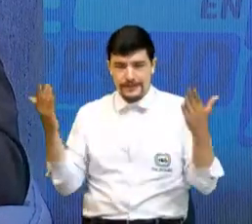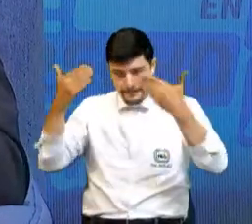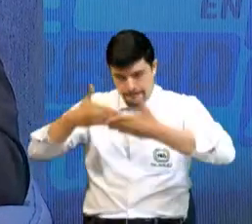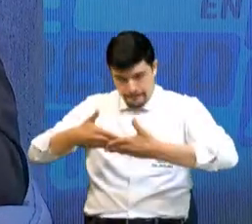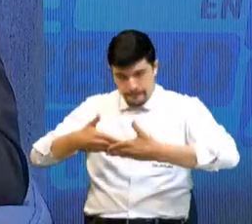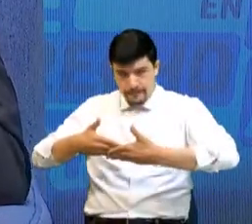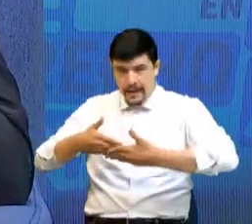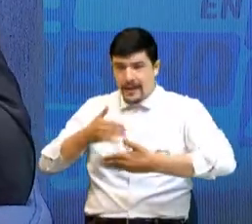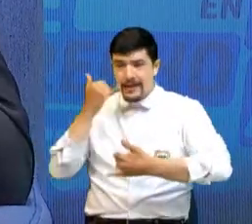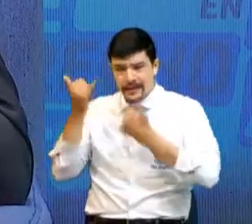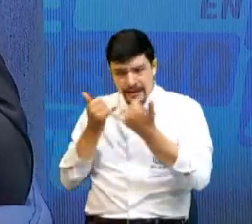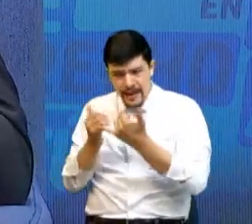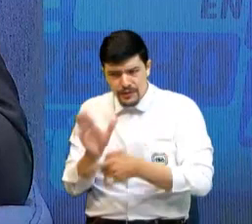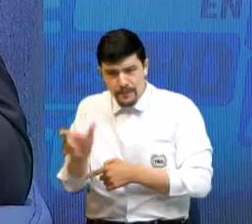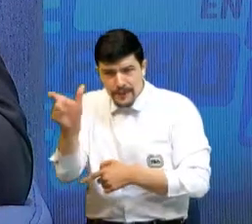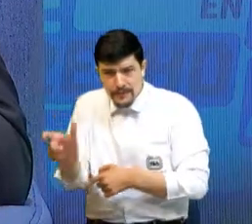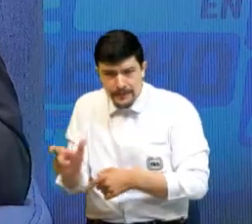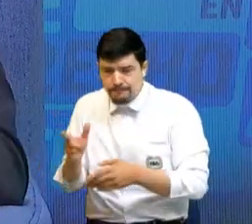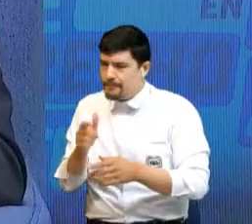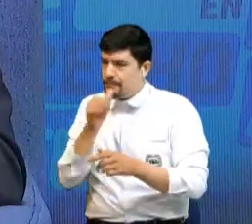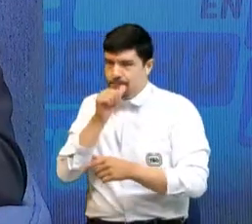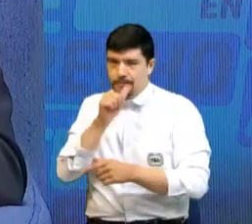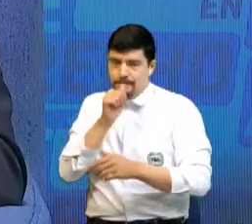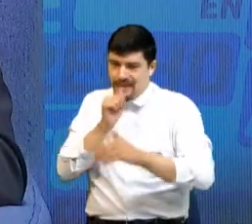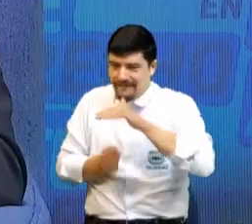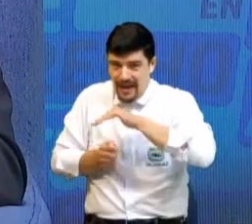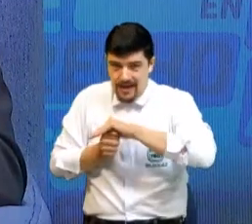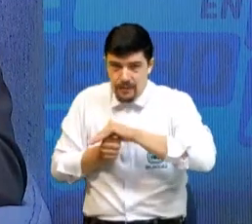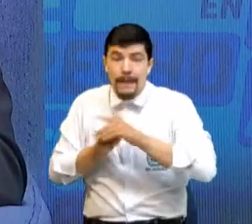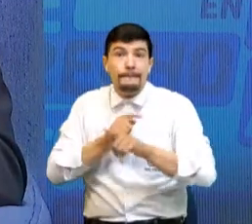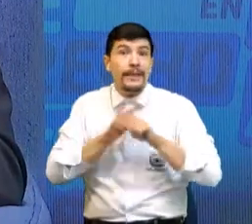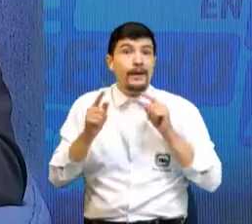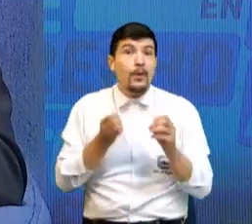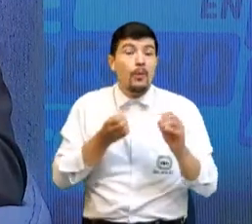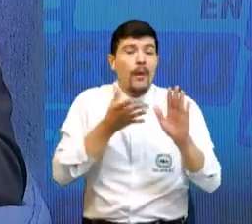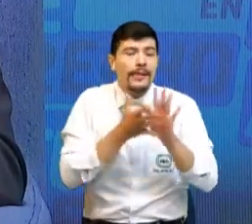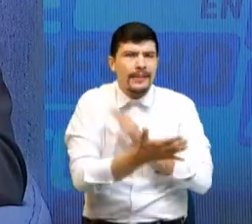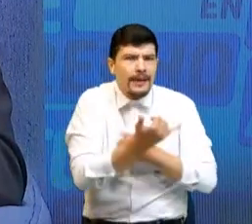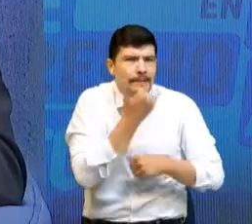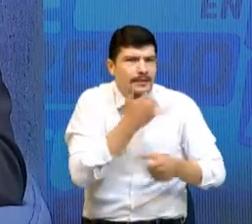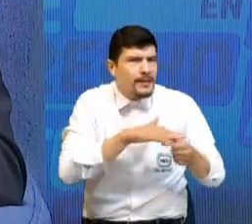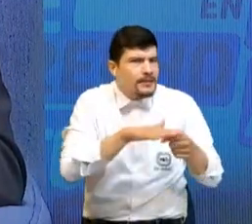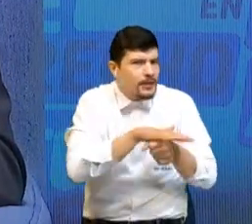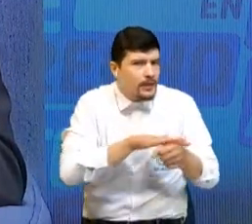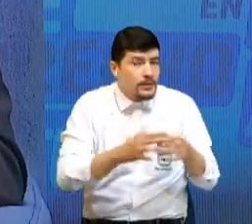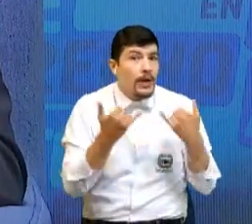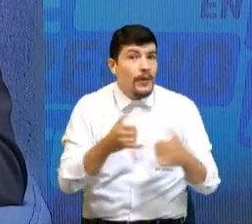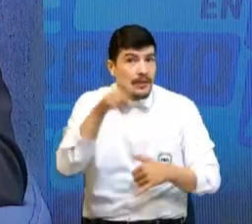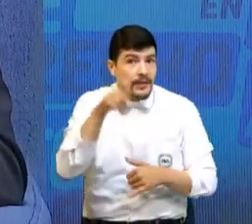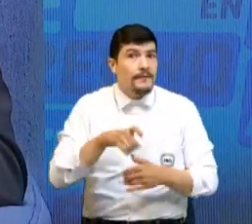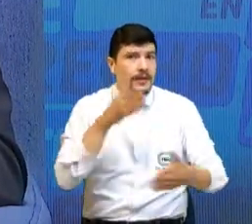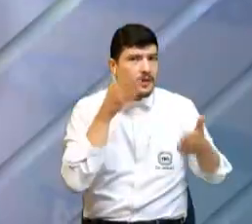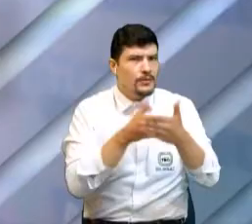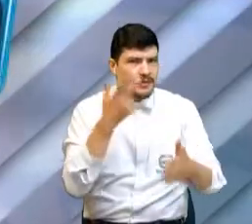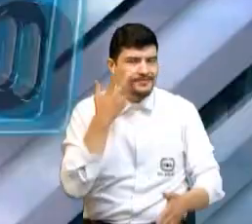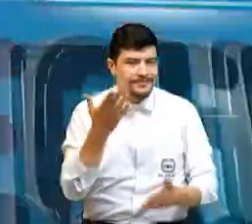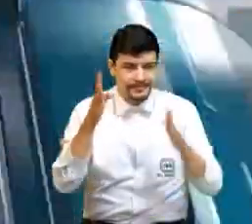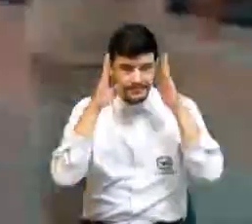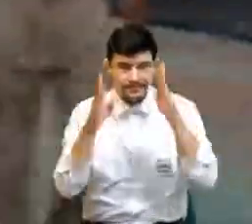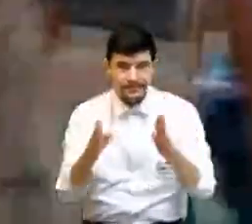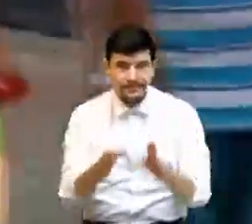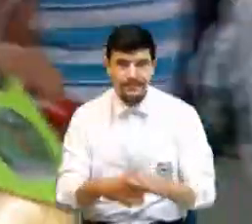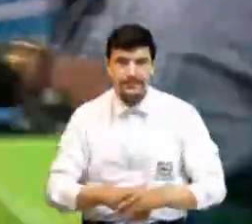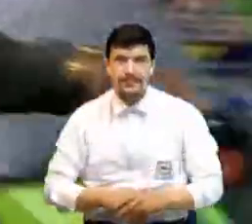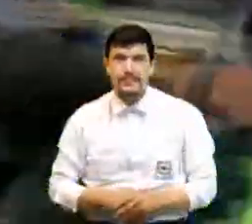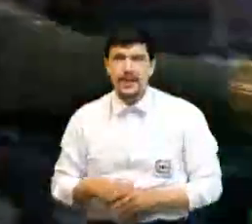guardar identidades, pero comentar la situación, pues a partir de esto inicia una situación que debe ser denunciada. Ante